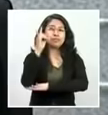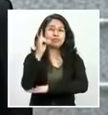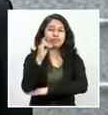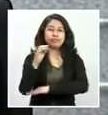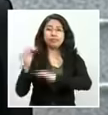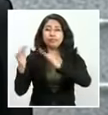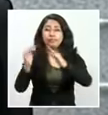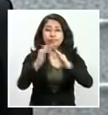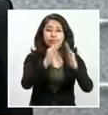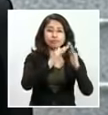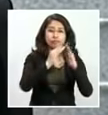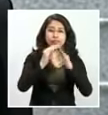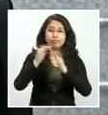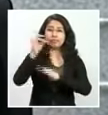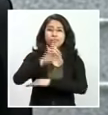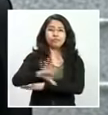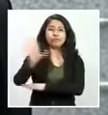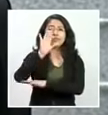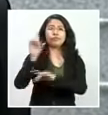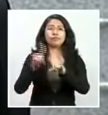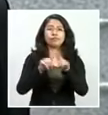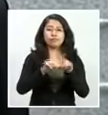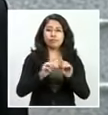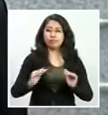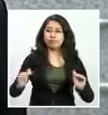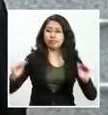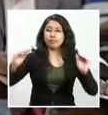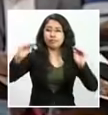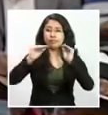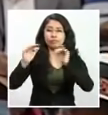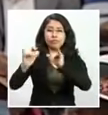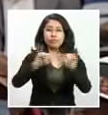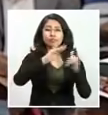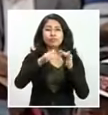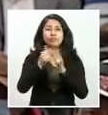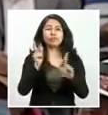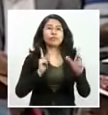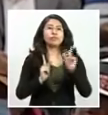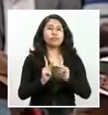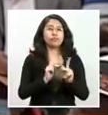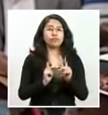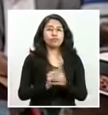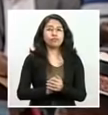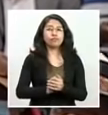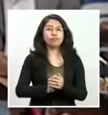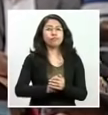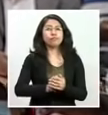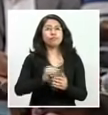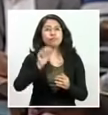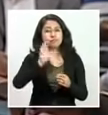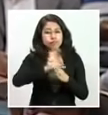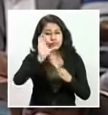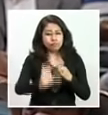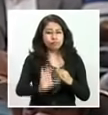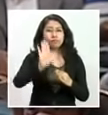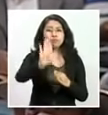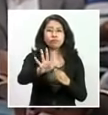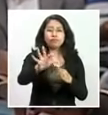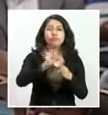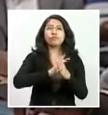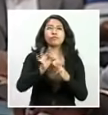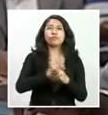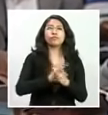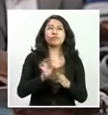pueblo boliviano y por la igualdad de todos los seres humanos, desempeñar las altas